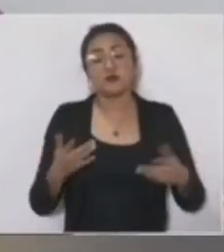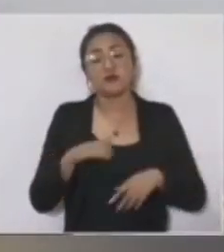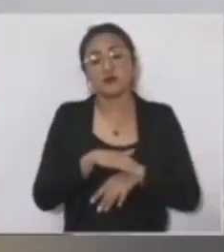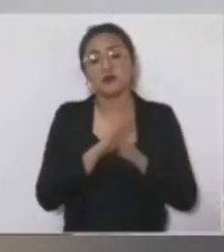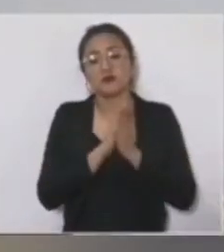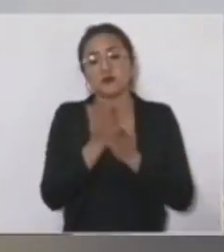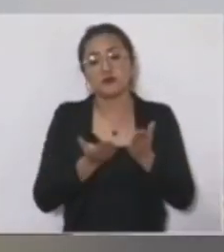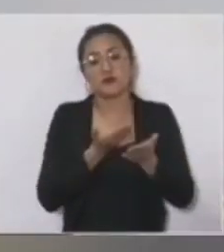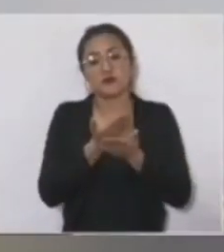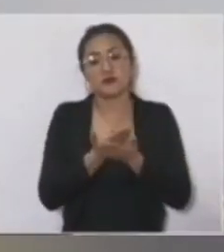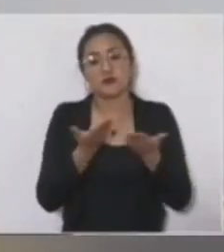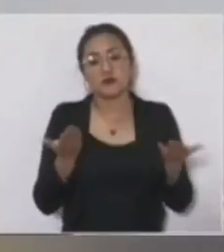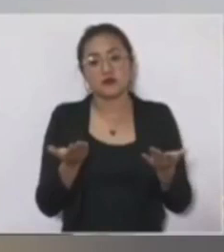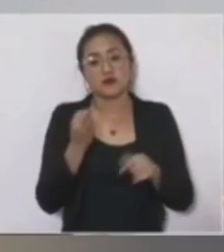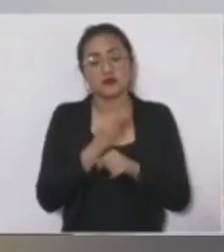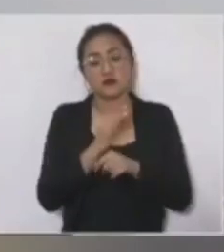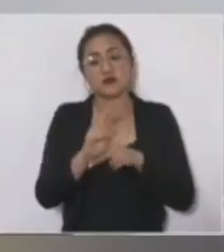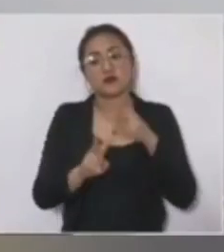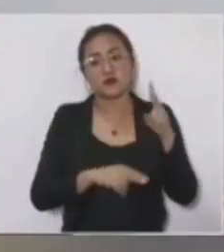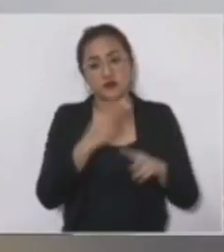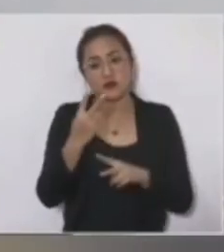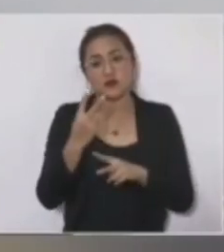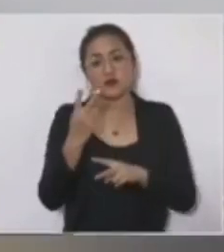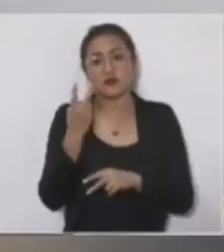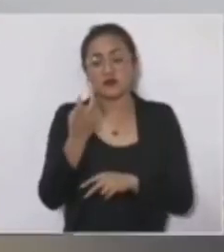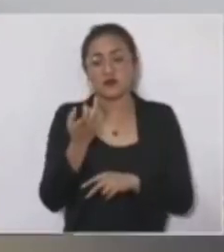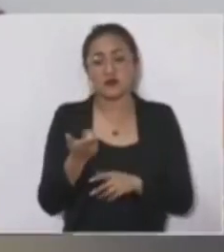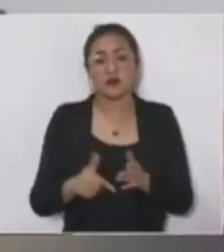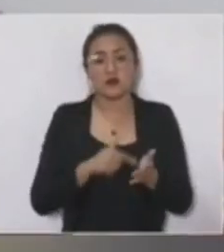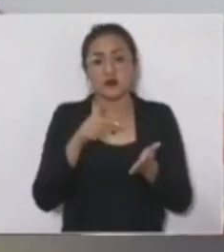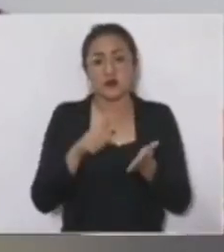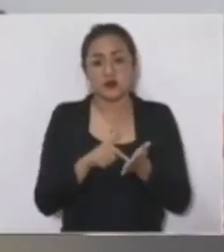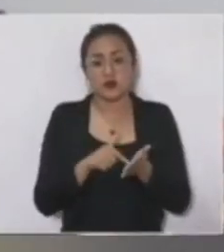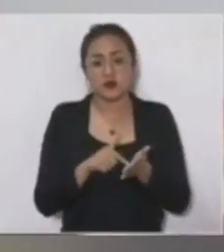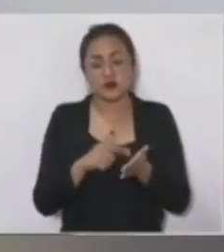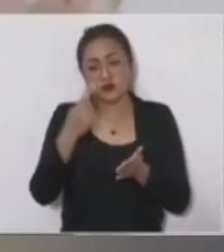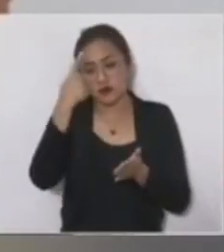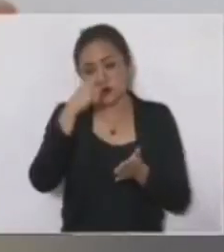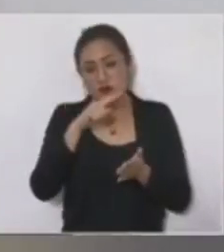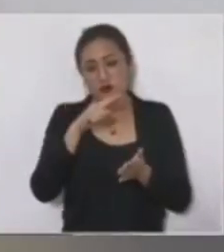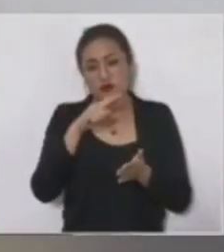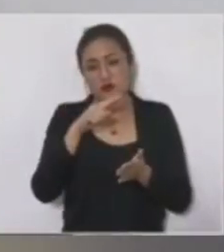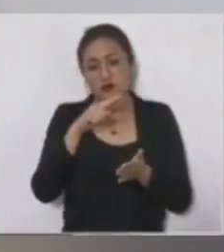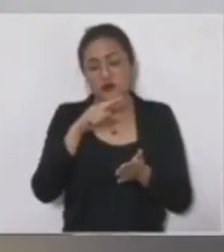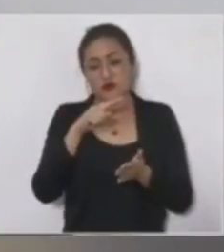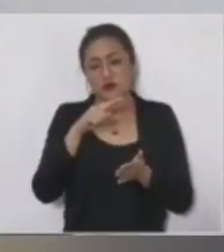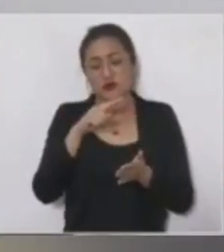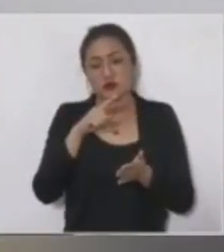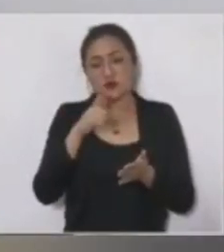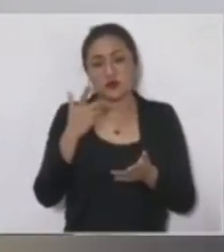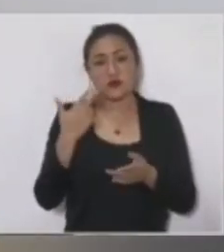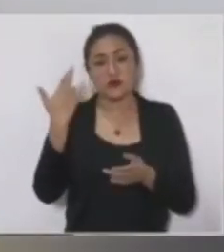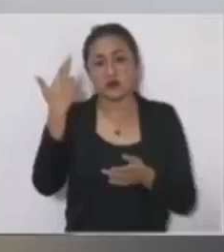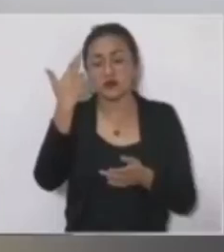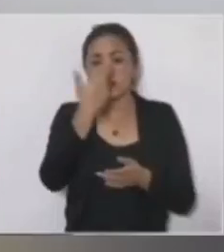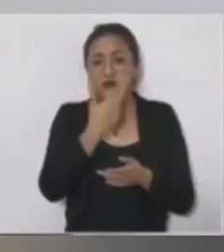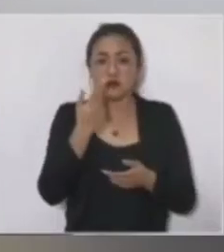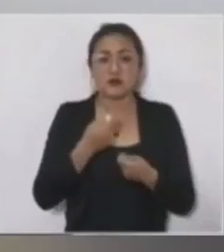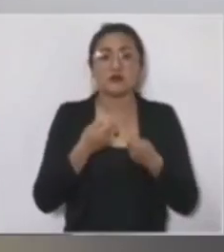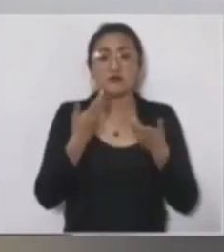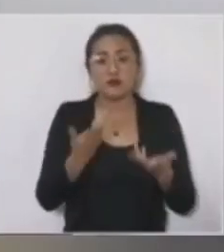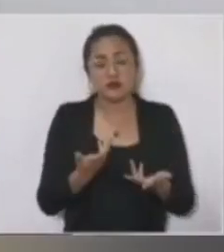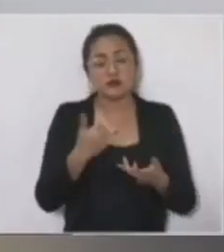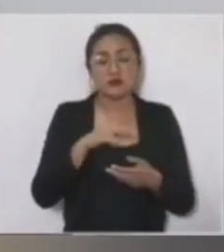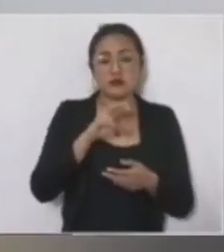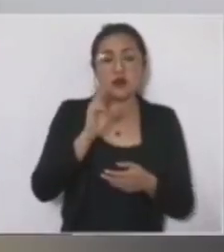que asistan a estas unidades para que les den sus